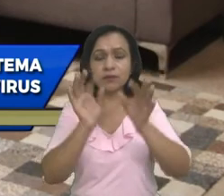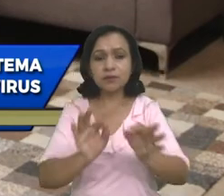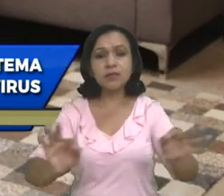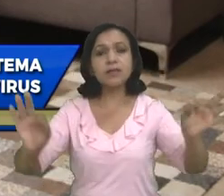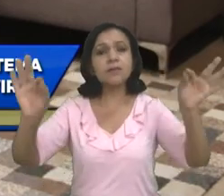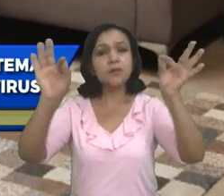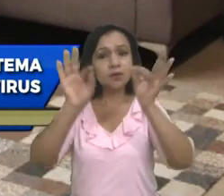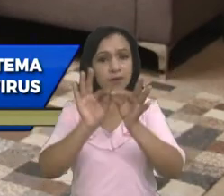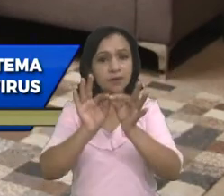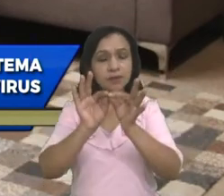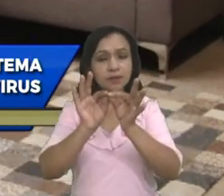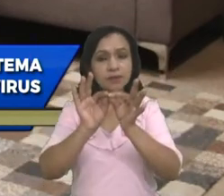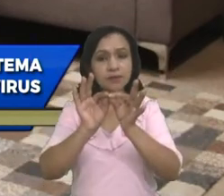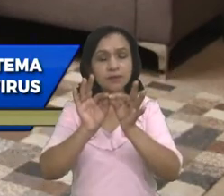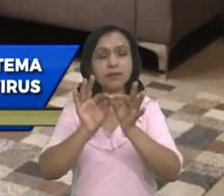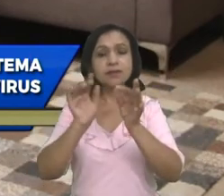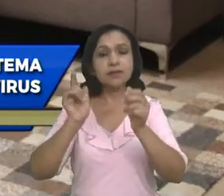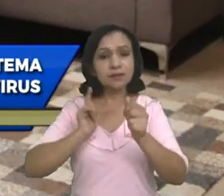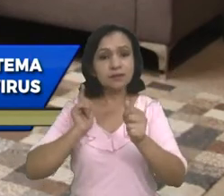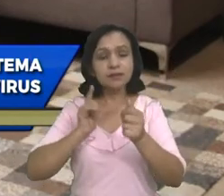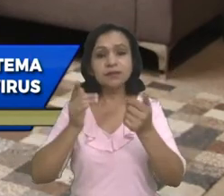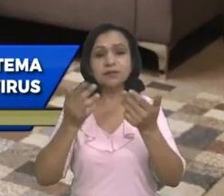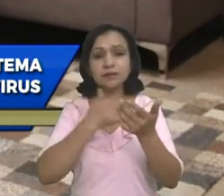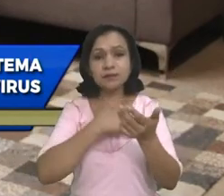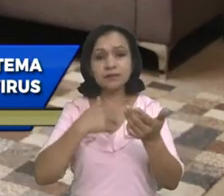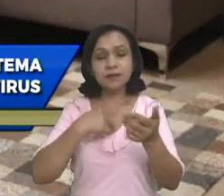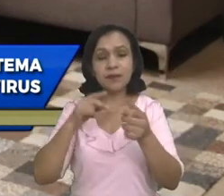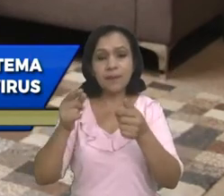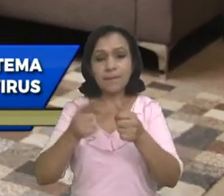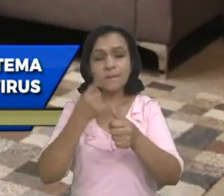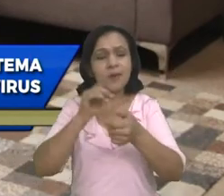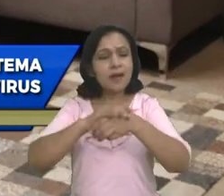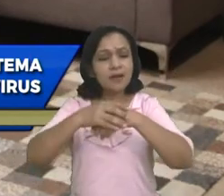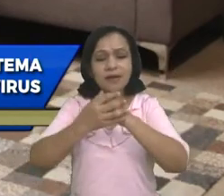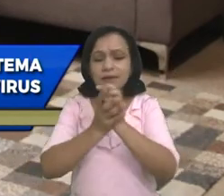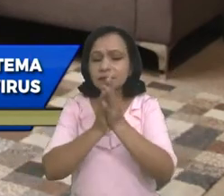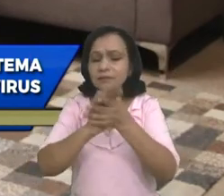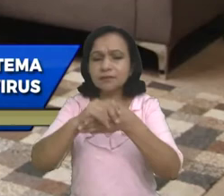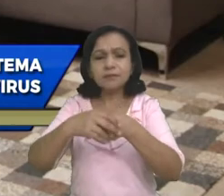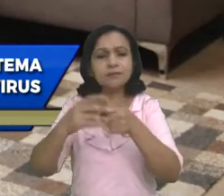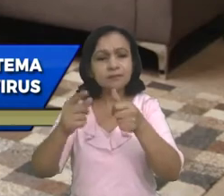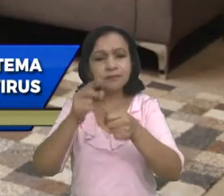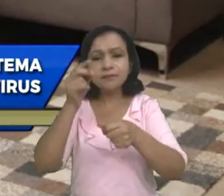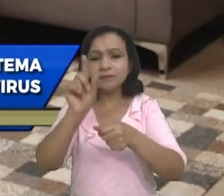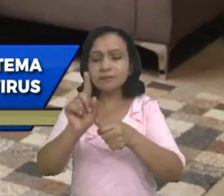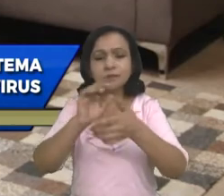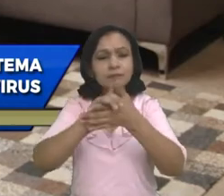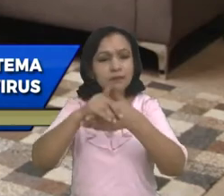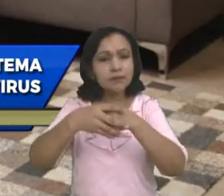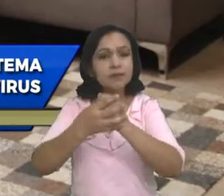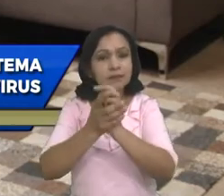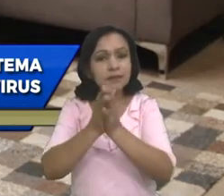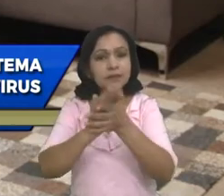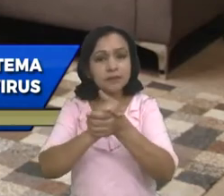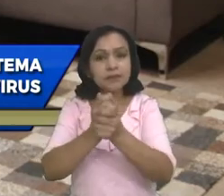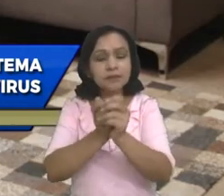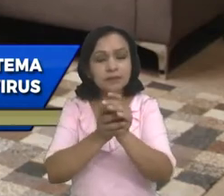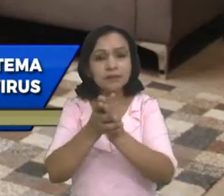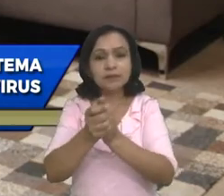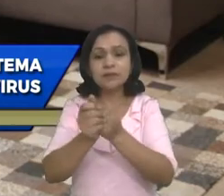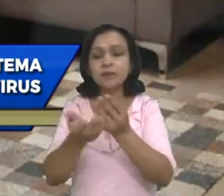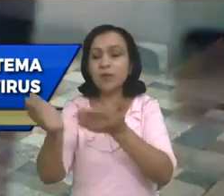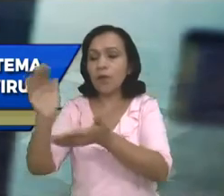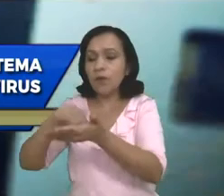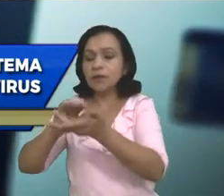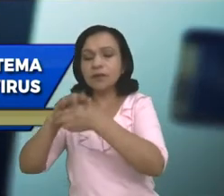nivel de importancia que tienen para el primero es el lavado de mando y el lavado de mano que debe ser frecuentemente